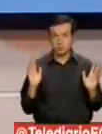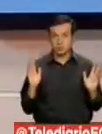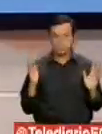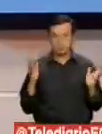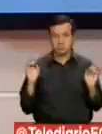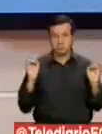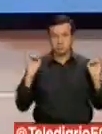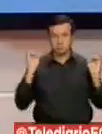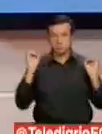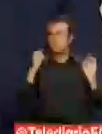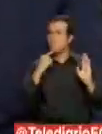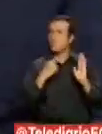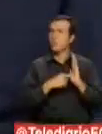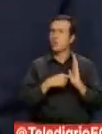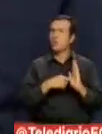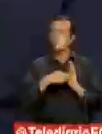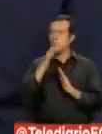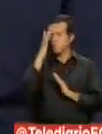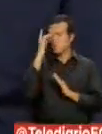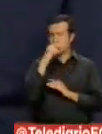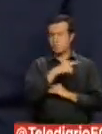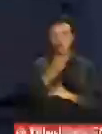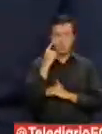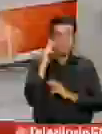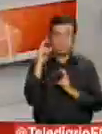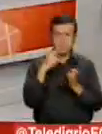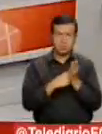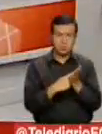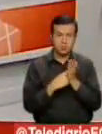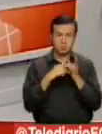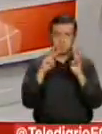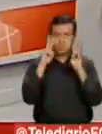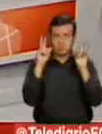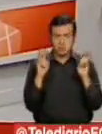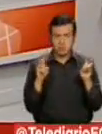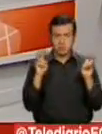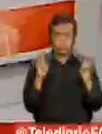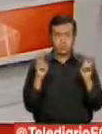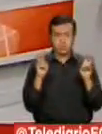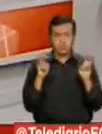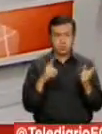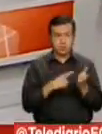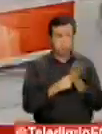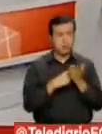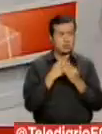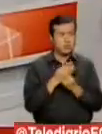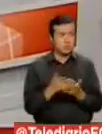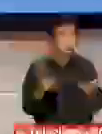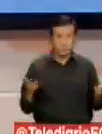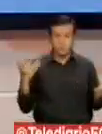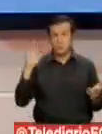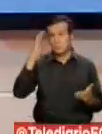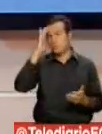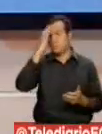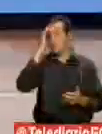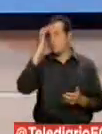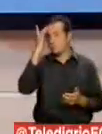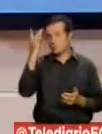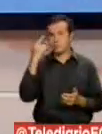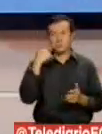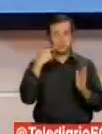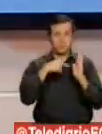Son casi nulos. ¿Por qué lo dice? ¿Lo dice usted en referencia al debate en torno a este? No solo ante eso, es muy preocupante.